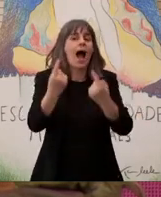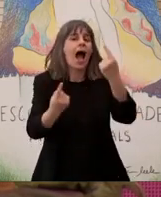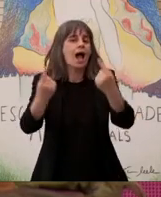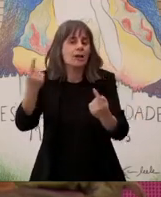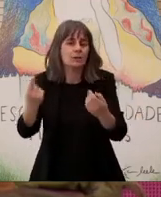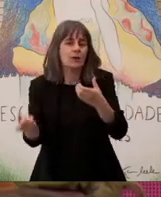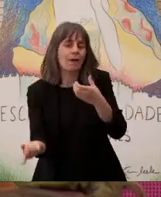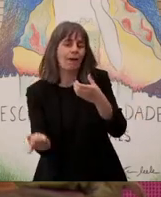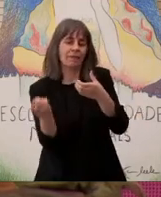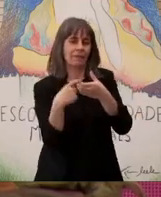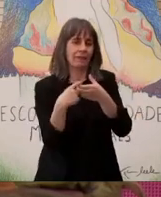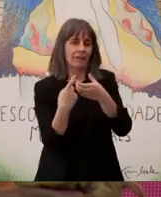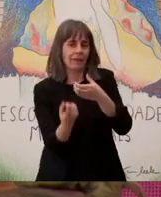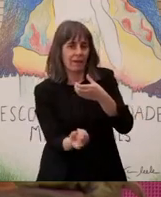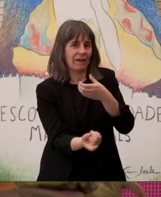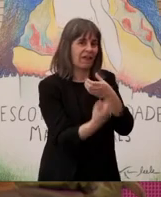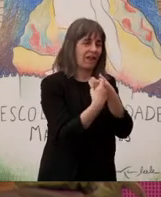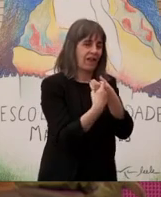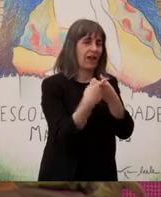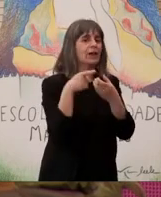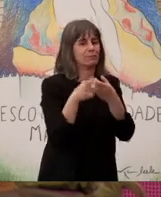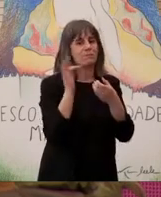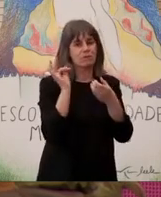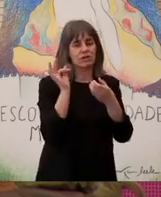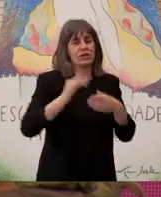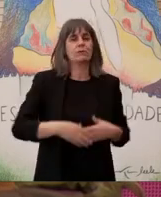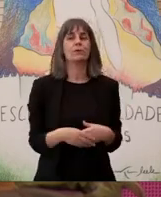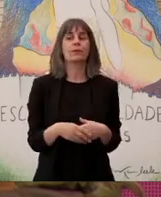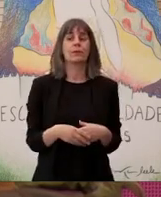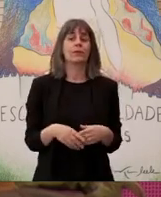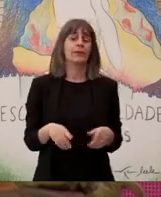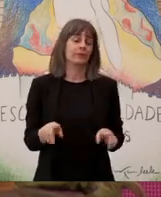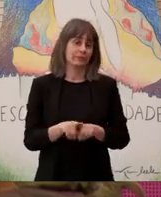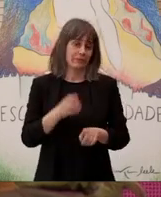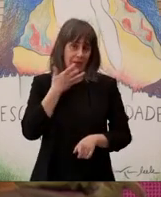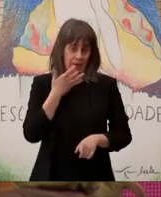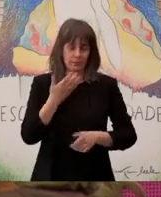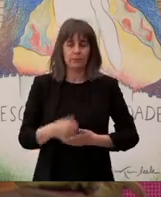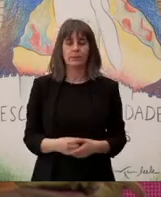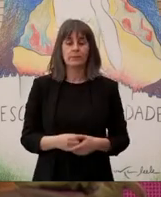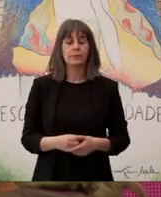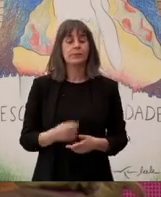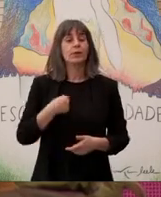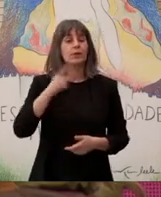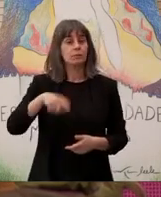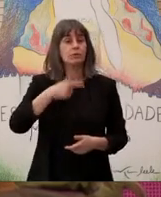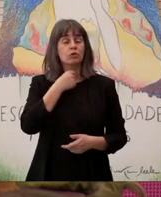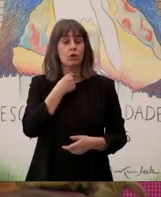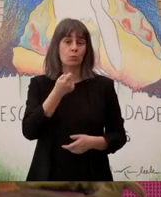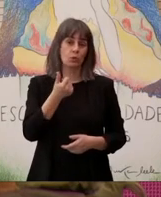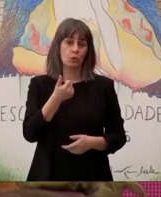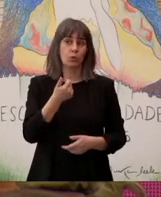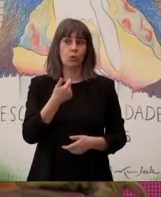que se sumaron y yo creo que eso fue muy positivo es como otro dos ejemplos y luego me gustaría un poco también experiencia